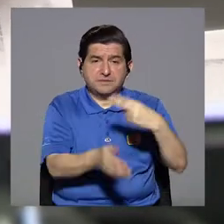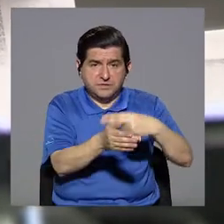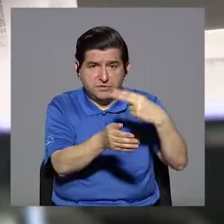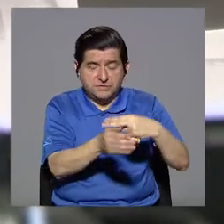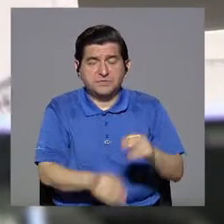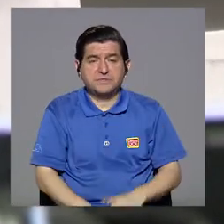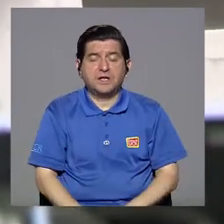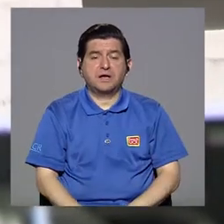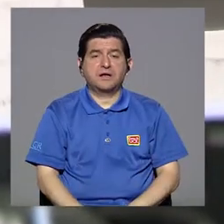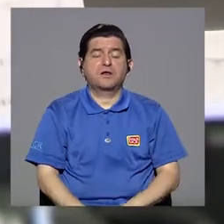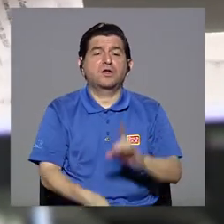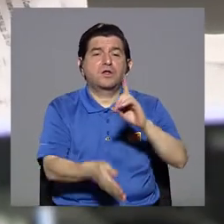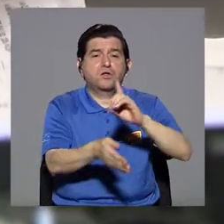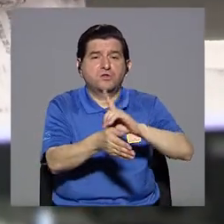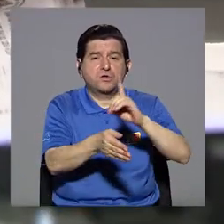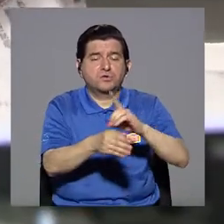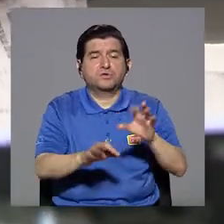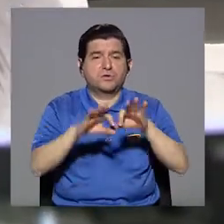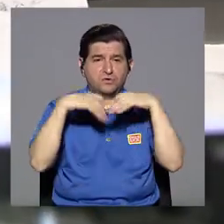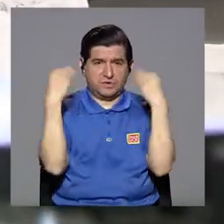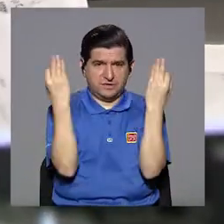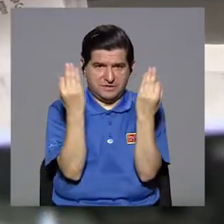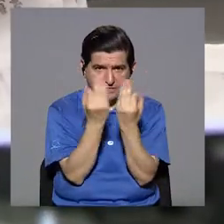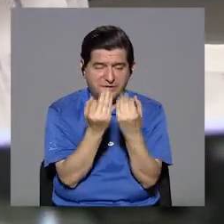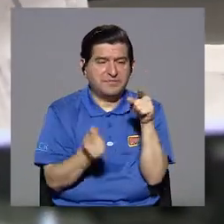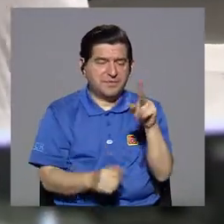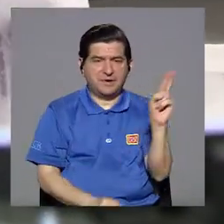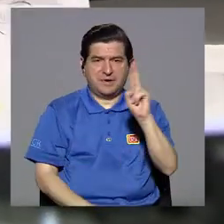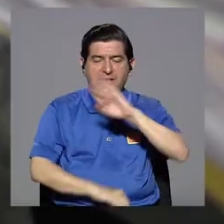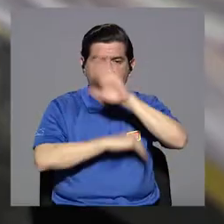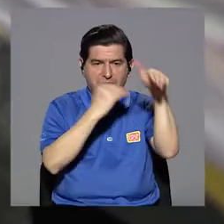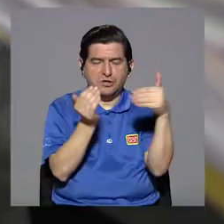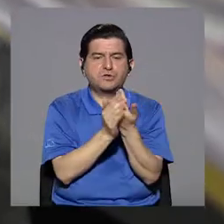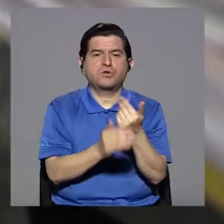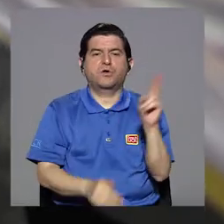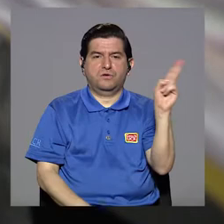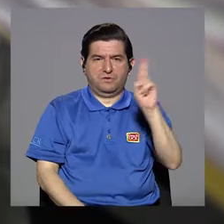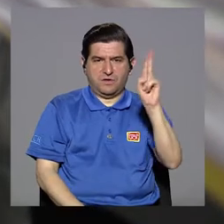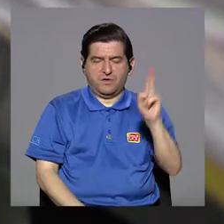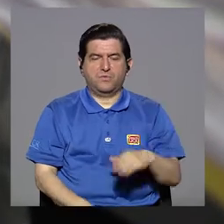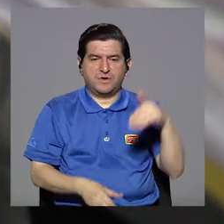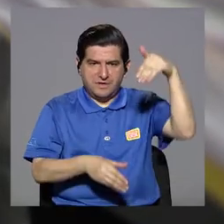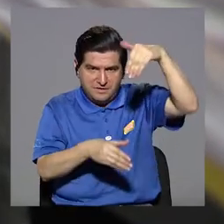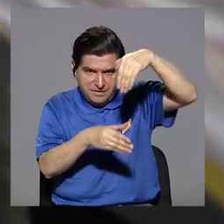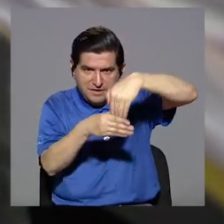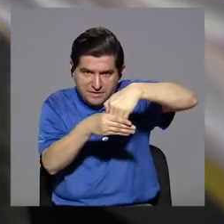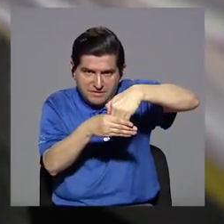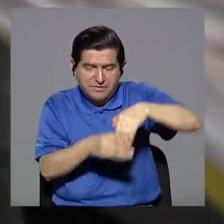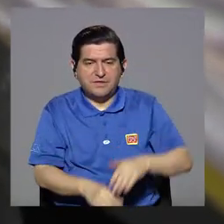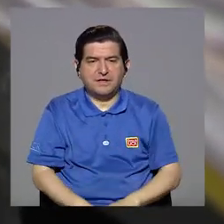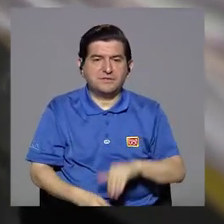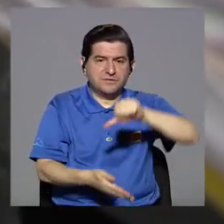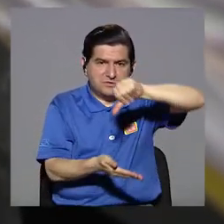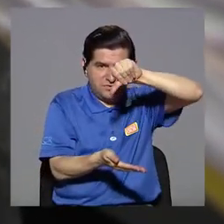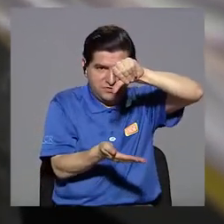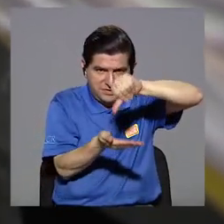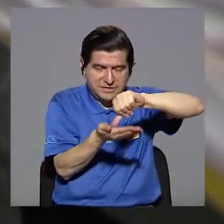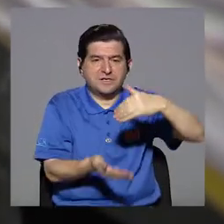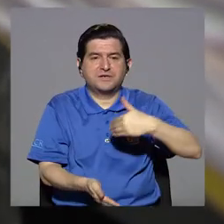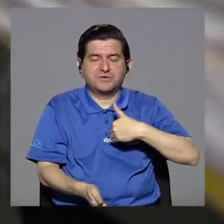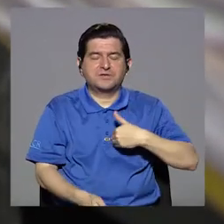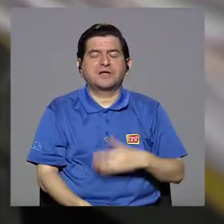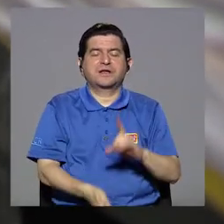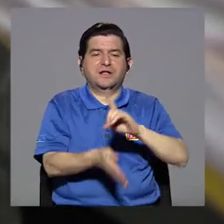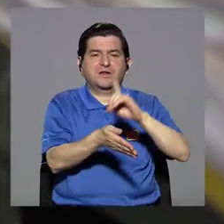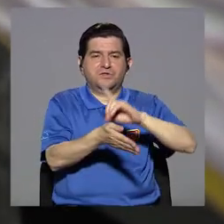los médicos familiares de estas unidades que todas las unidades las jetas a este centro